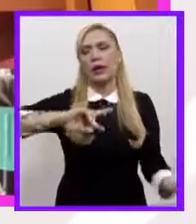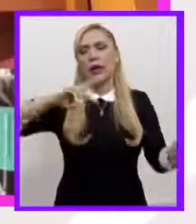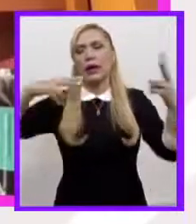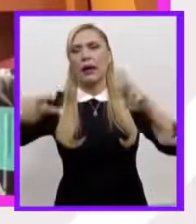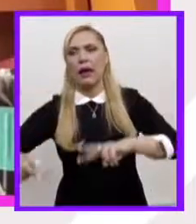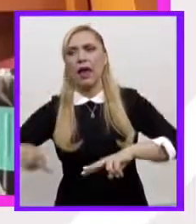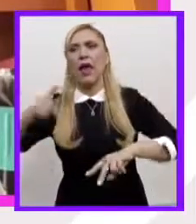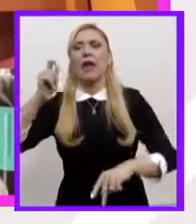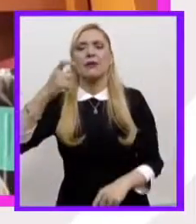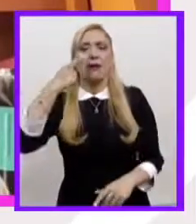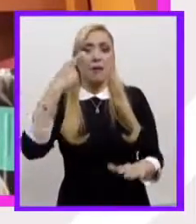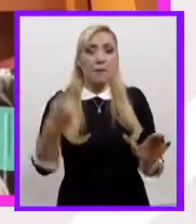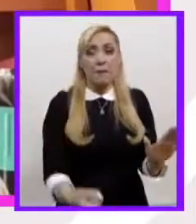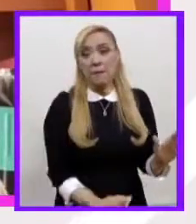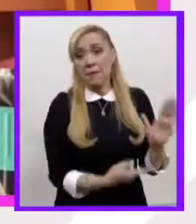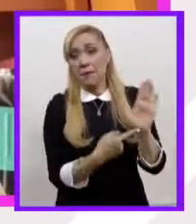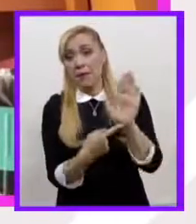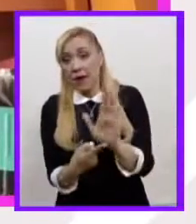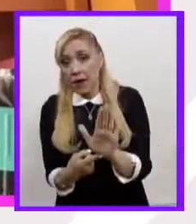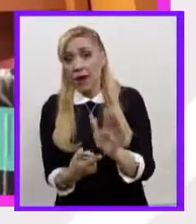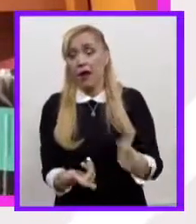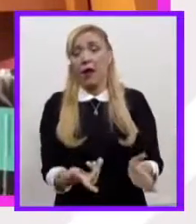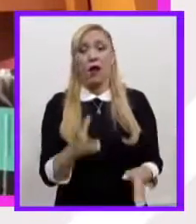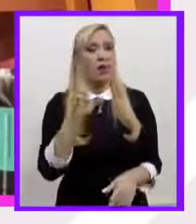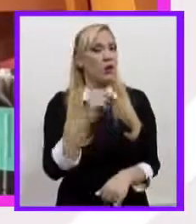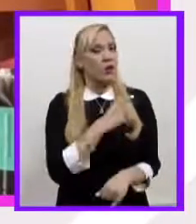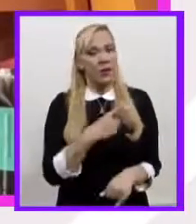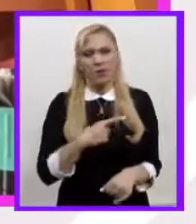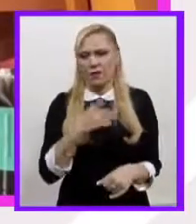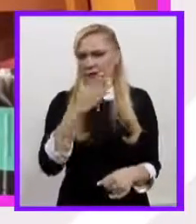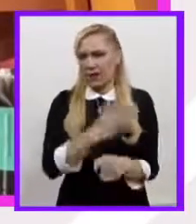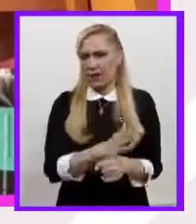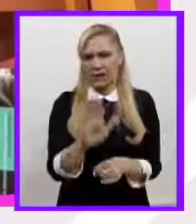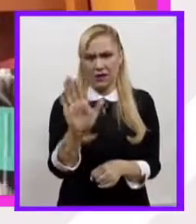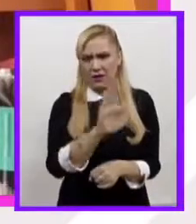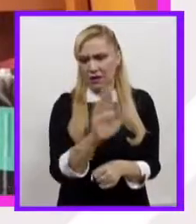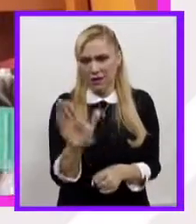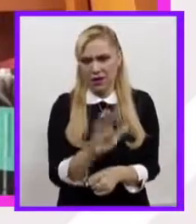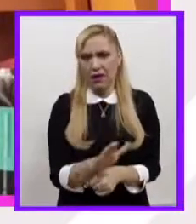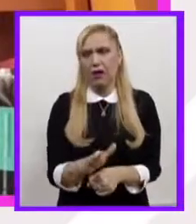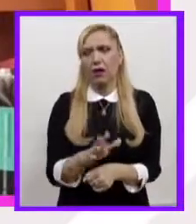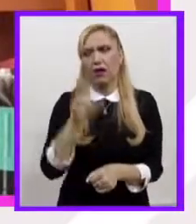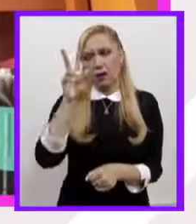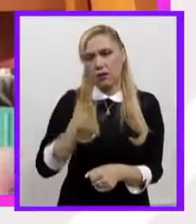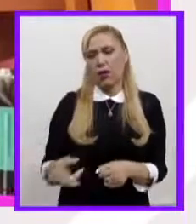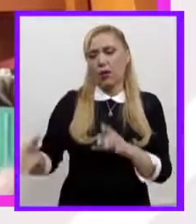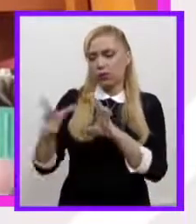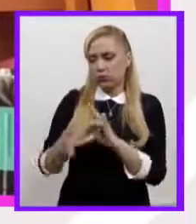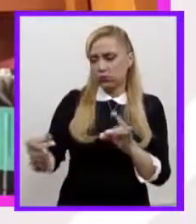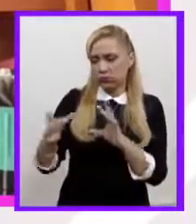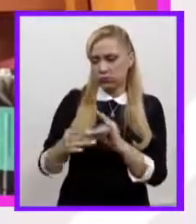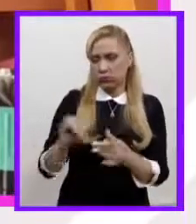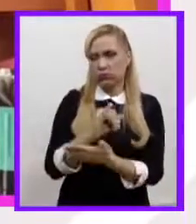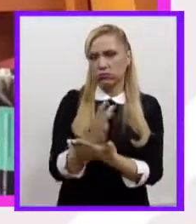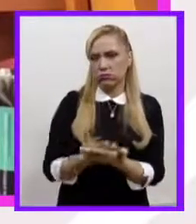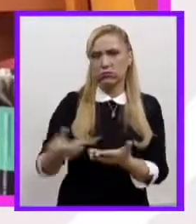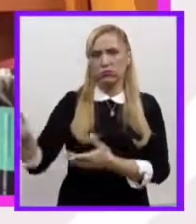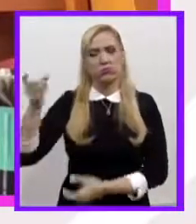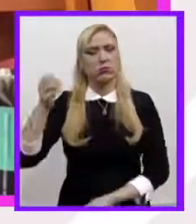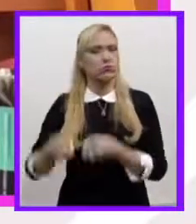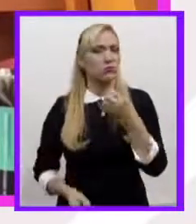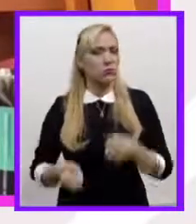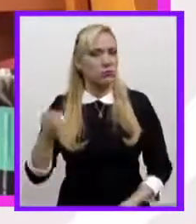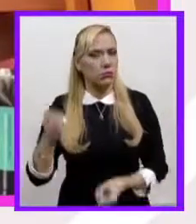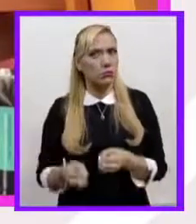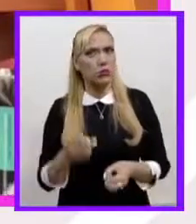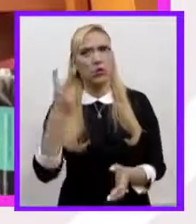mensaje de no sanción, porque pues con datos que ha proporcionado el mismo tribunal, por